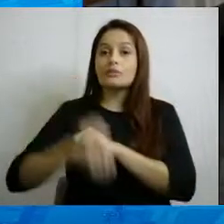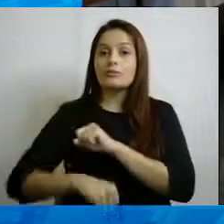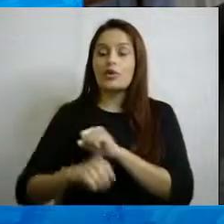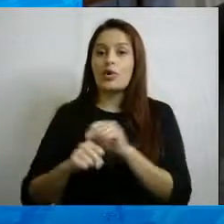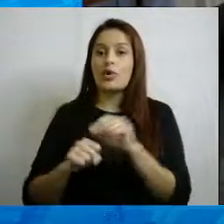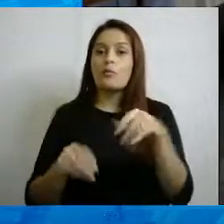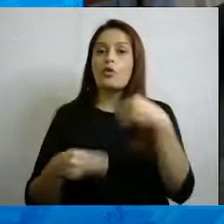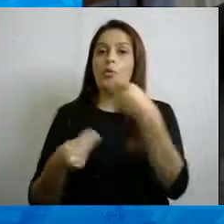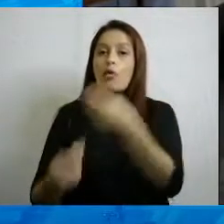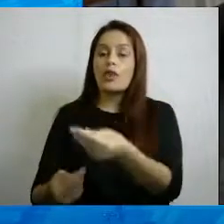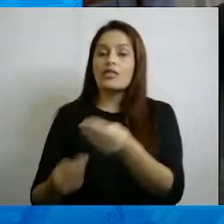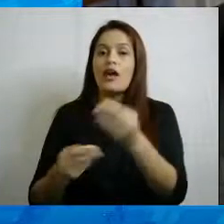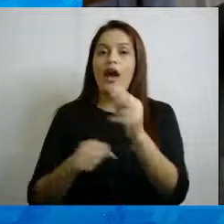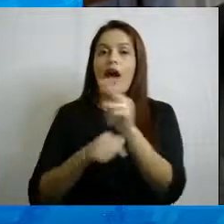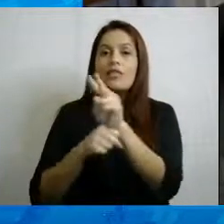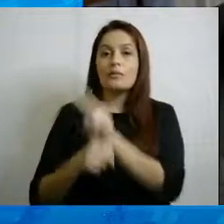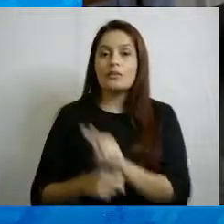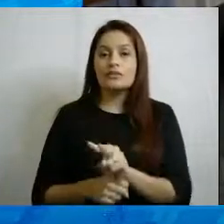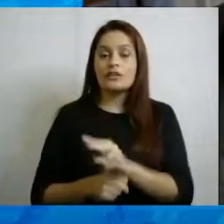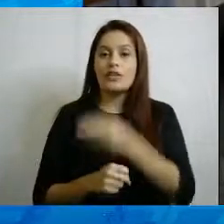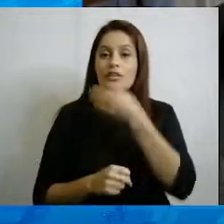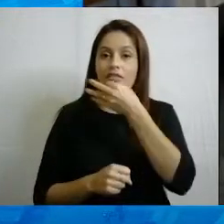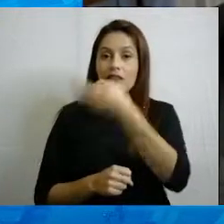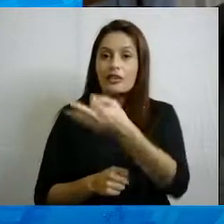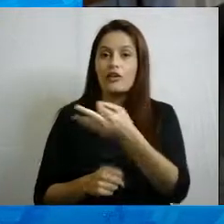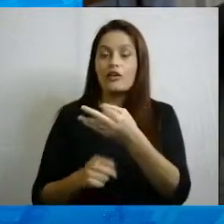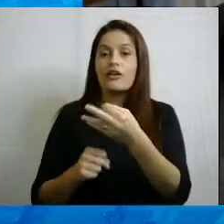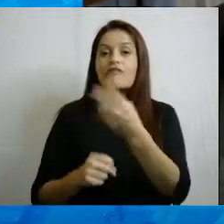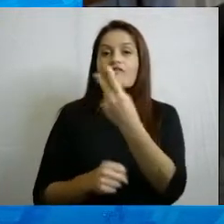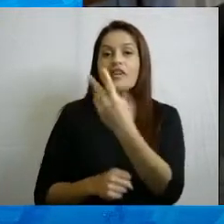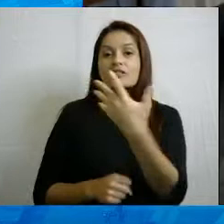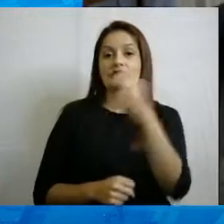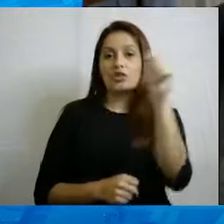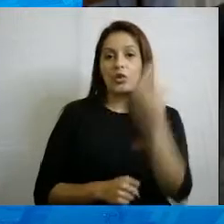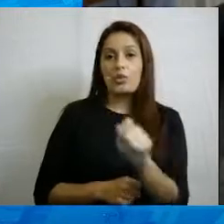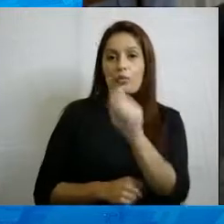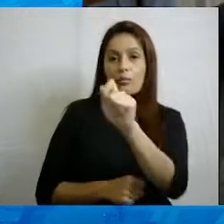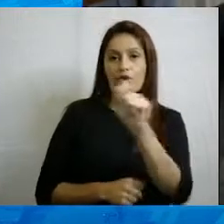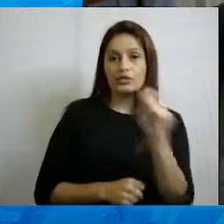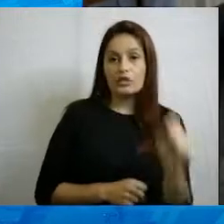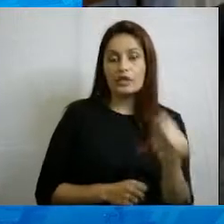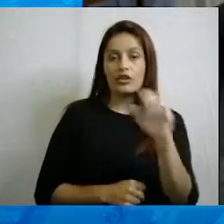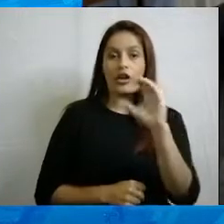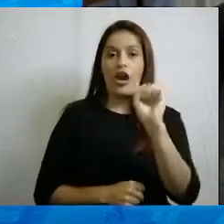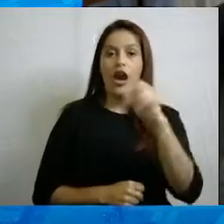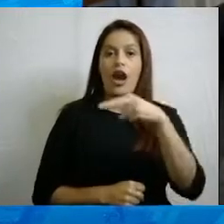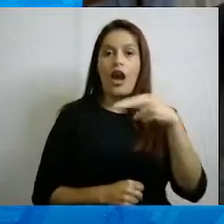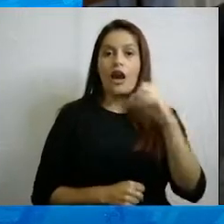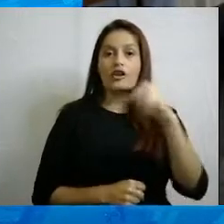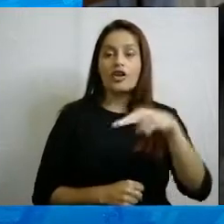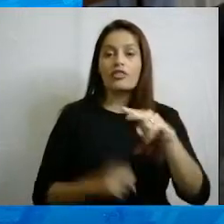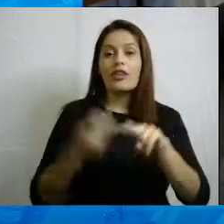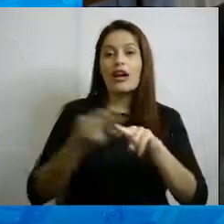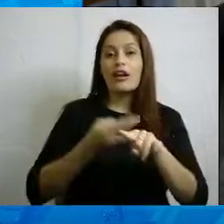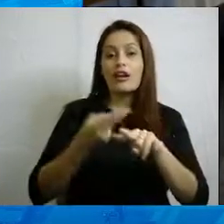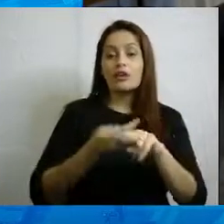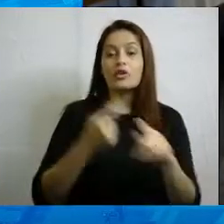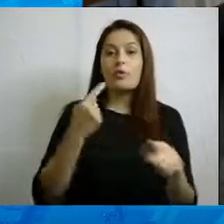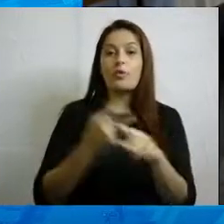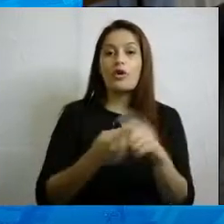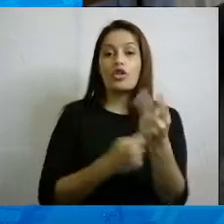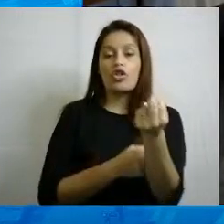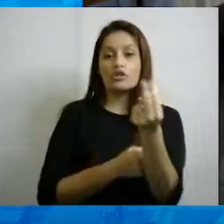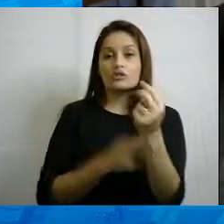propuesta que la administración planteó de condonarle el 25% del canon de arriendo por 12